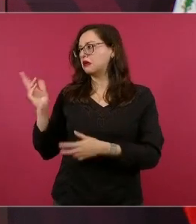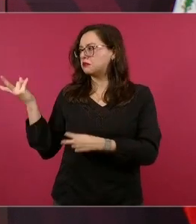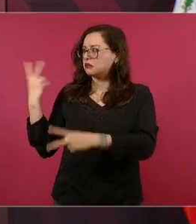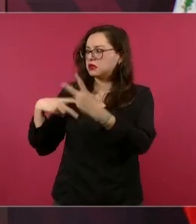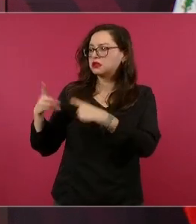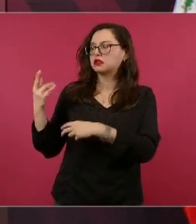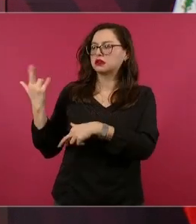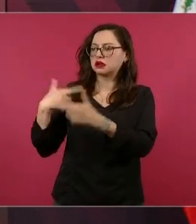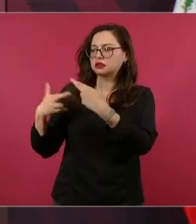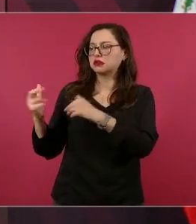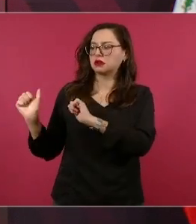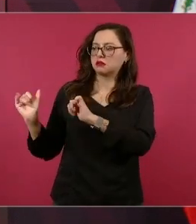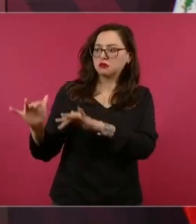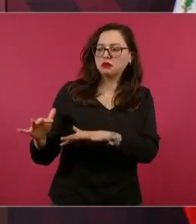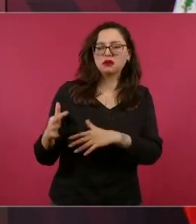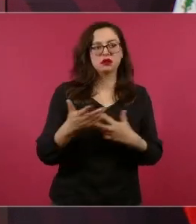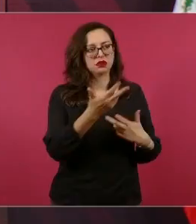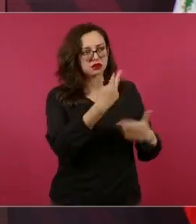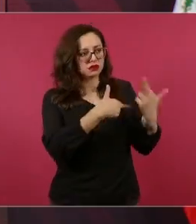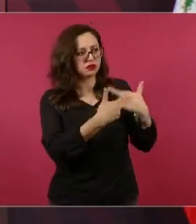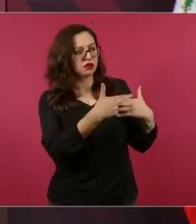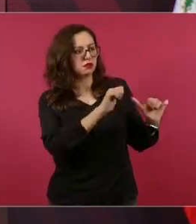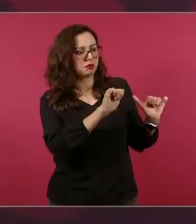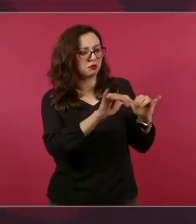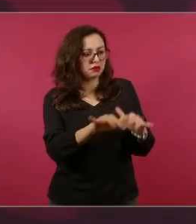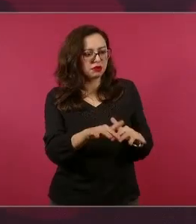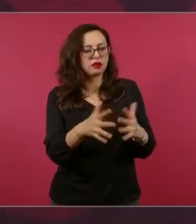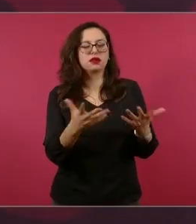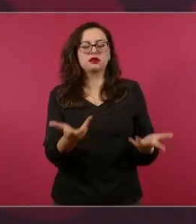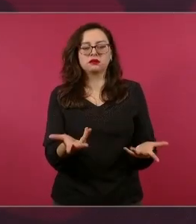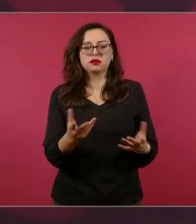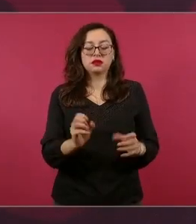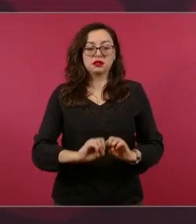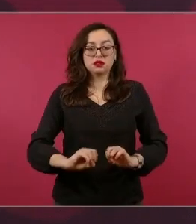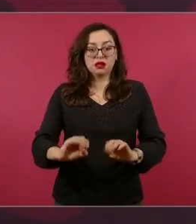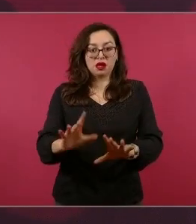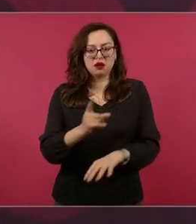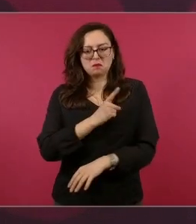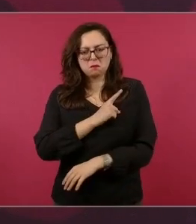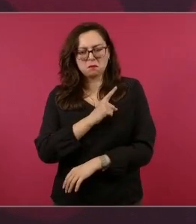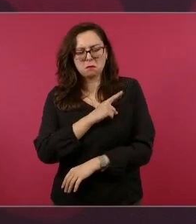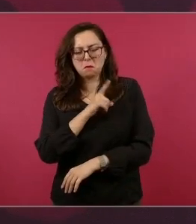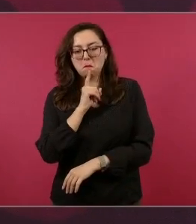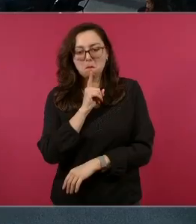Y estamos ayudándolos en todo y no los vamos a dejar solos.